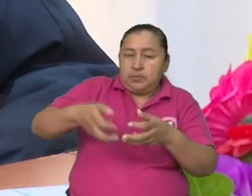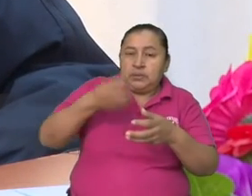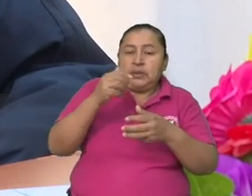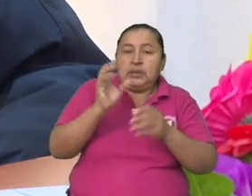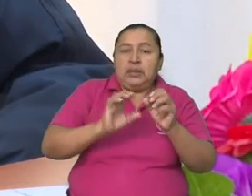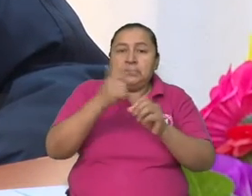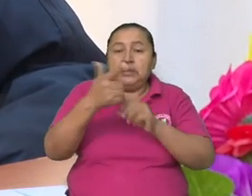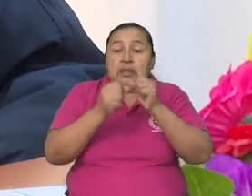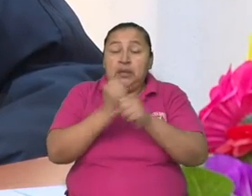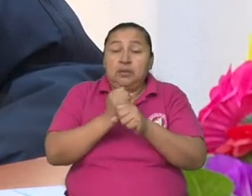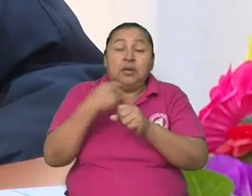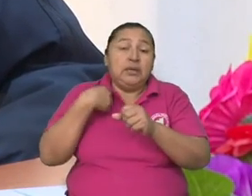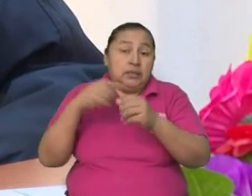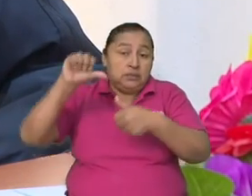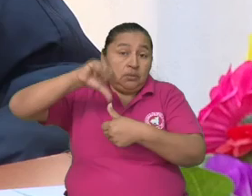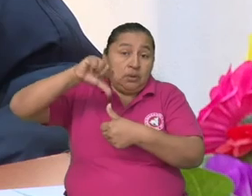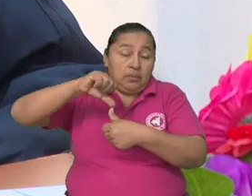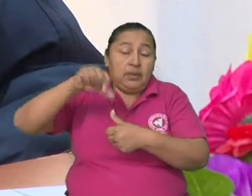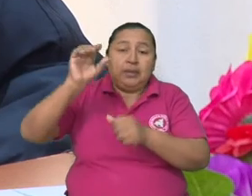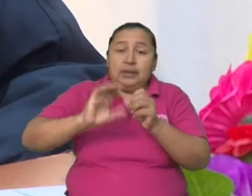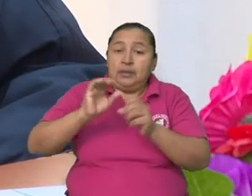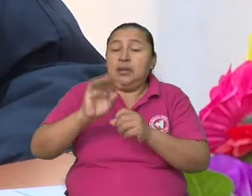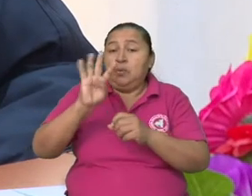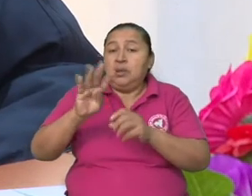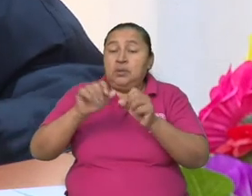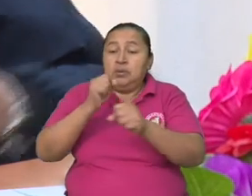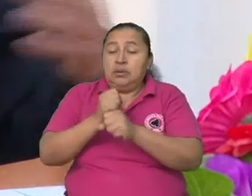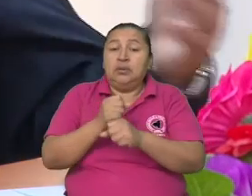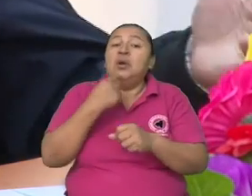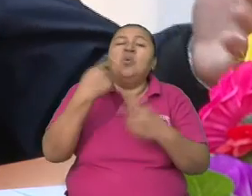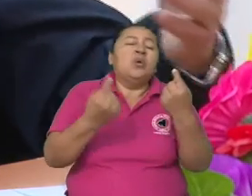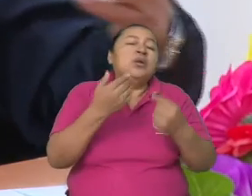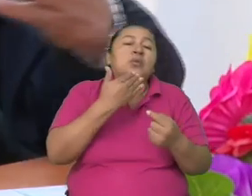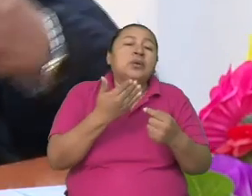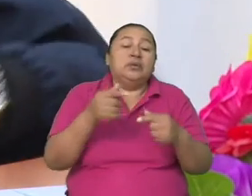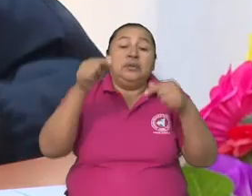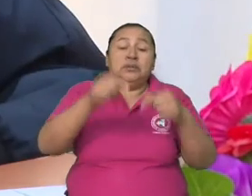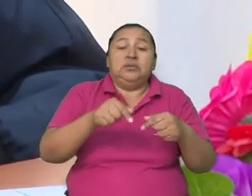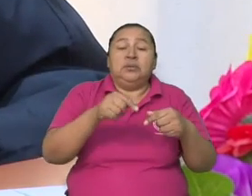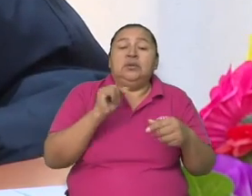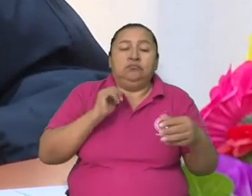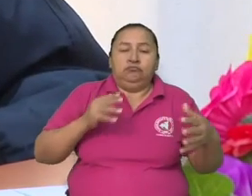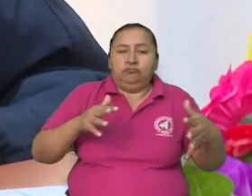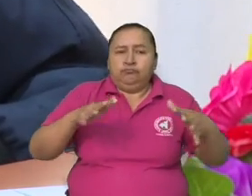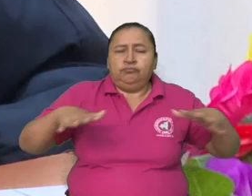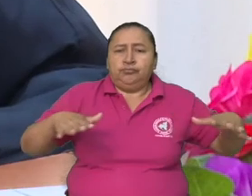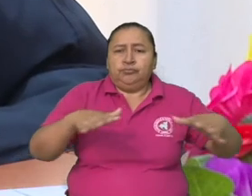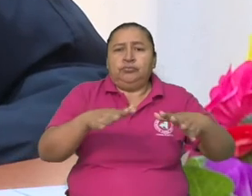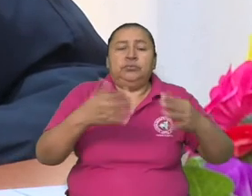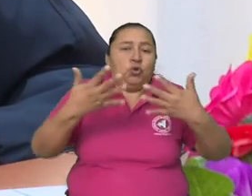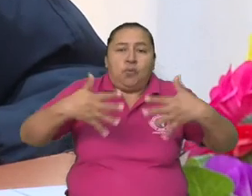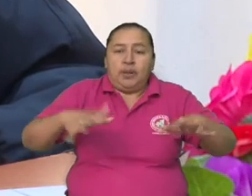otros puertos a nivel de Centroamérica cada 4 años. ¿Cuál es la ventaja? Que tenemos unos abrazaderos naturales que no